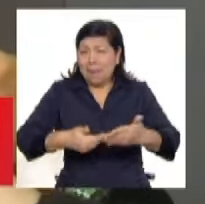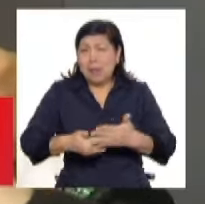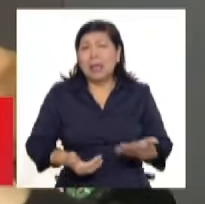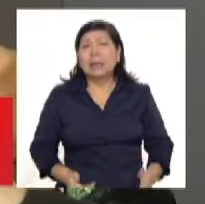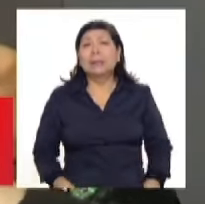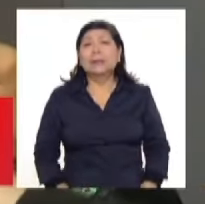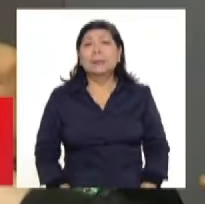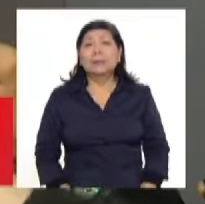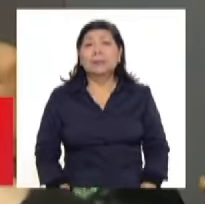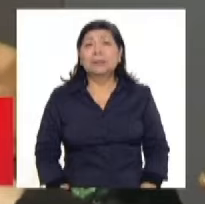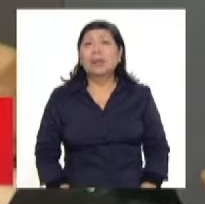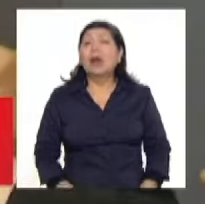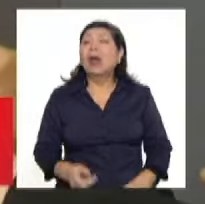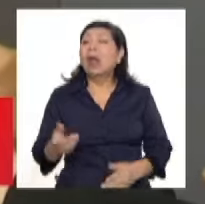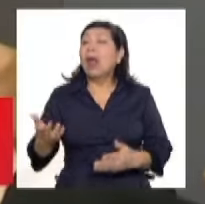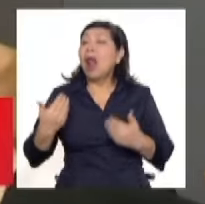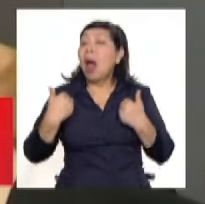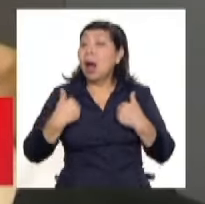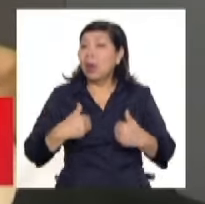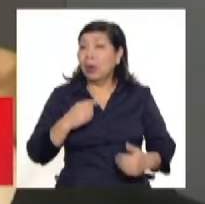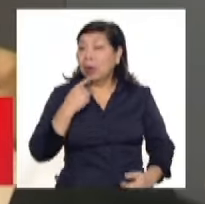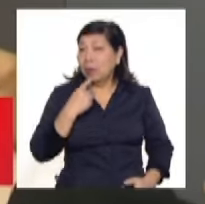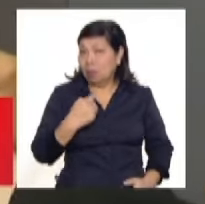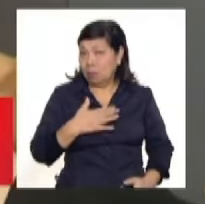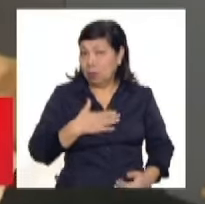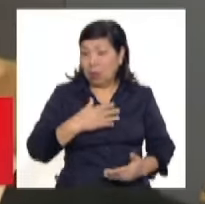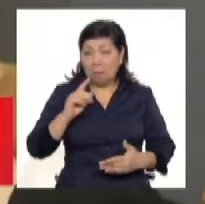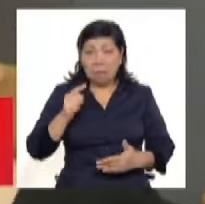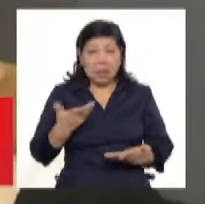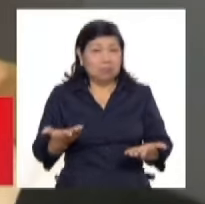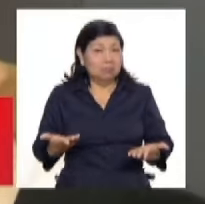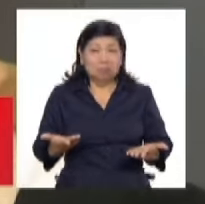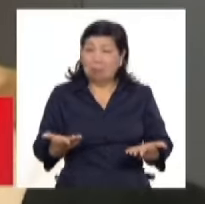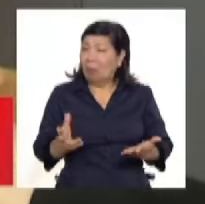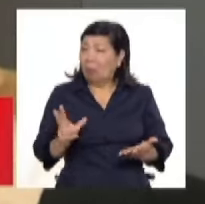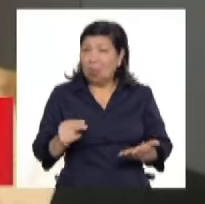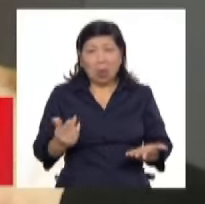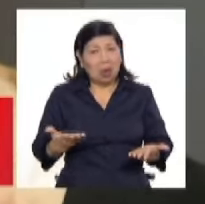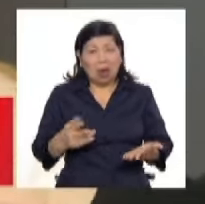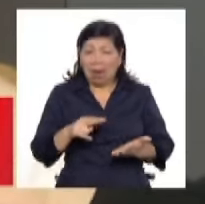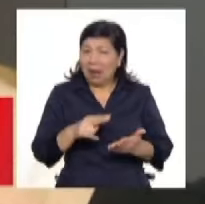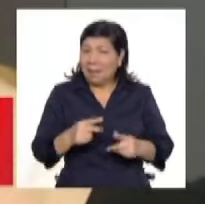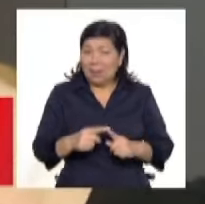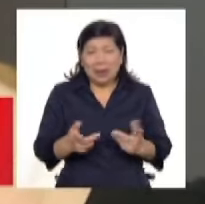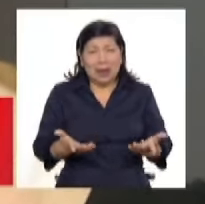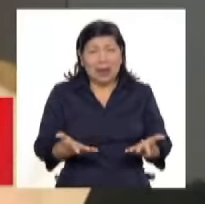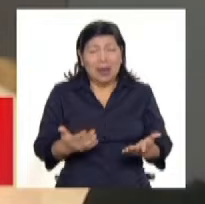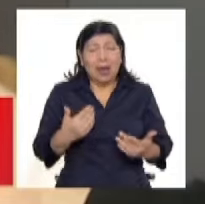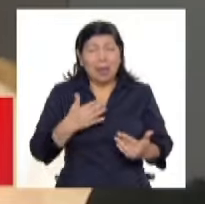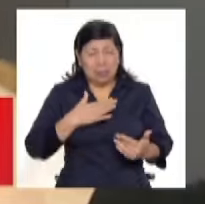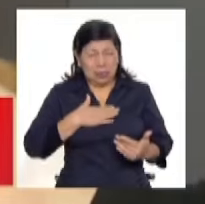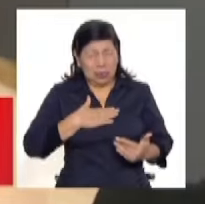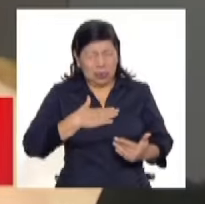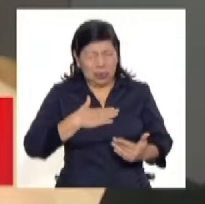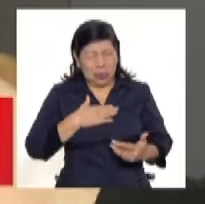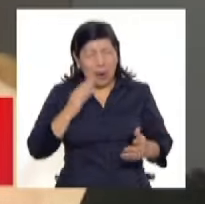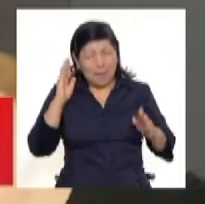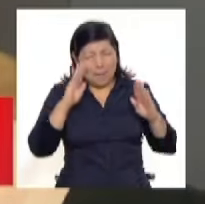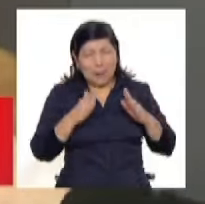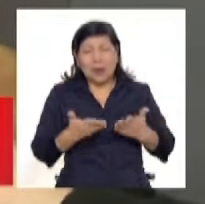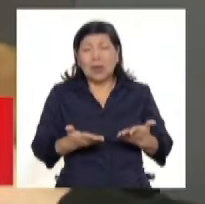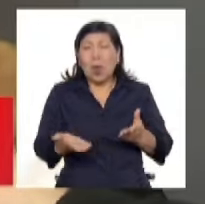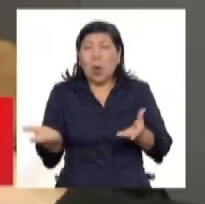las cuales la defensa ha señalado que 1.000 hojas, por ejemplo, no se puede leer. A mí lo que me preocupa son